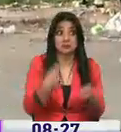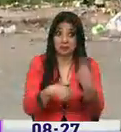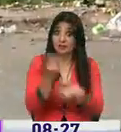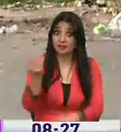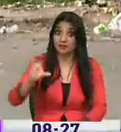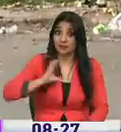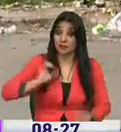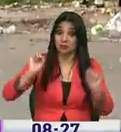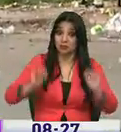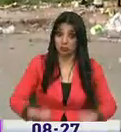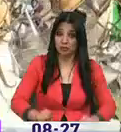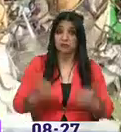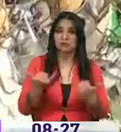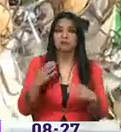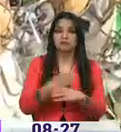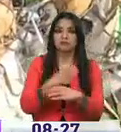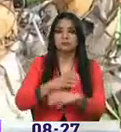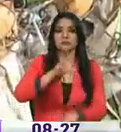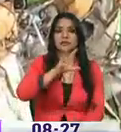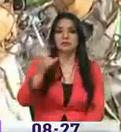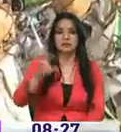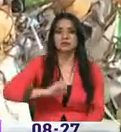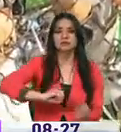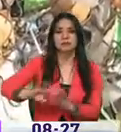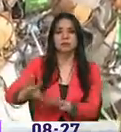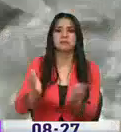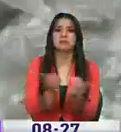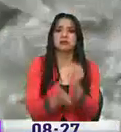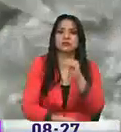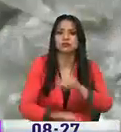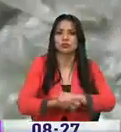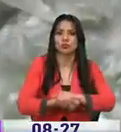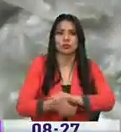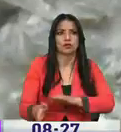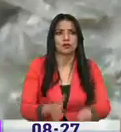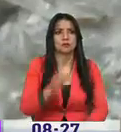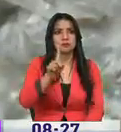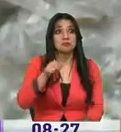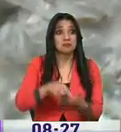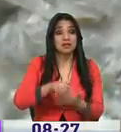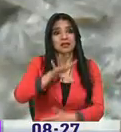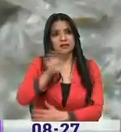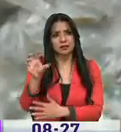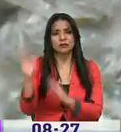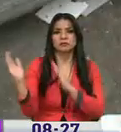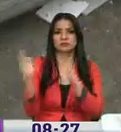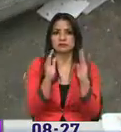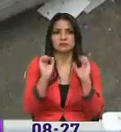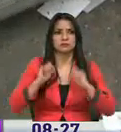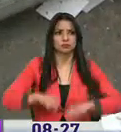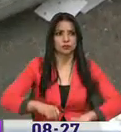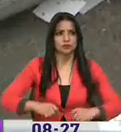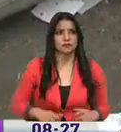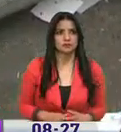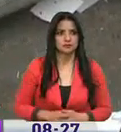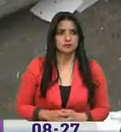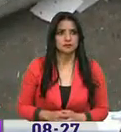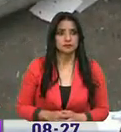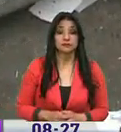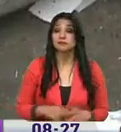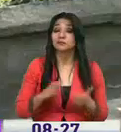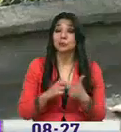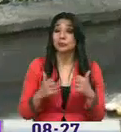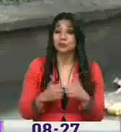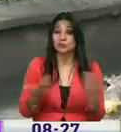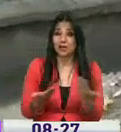se contabilizan 300 botaderos de basura clandestinos y cerca de 1.500 provisionales. La población atribuye el problema a